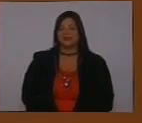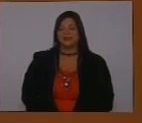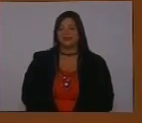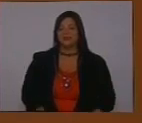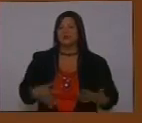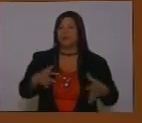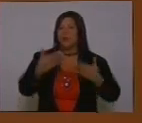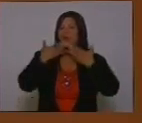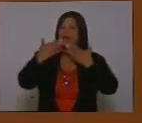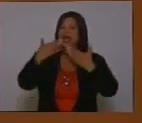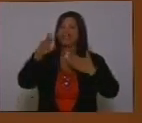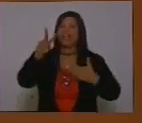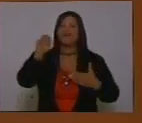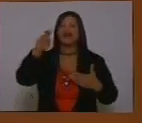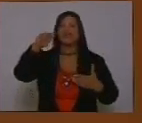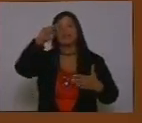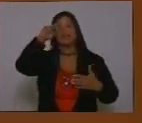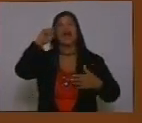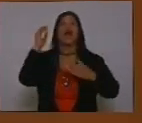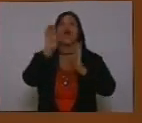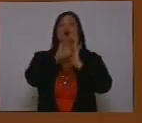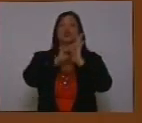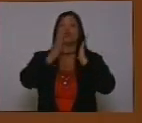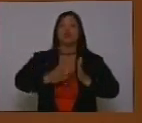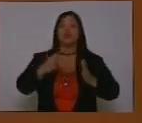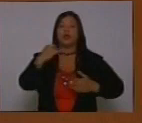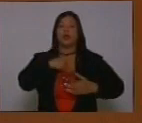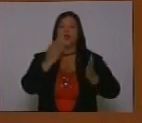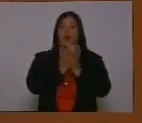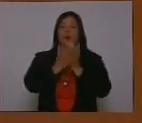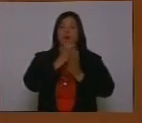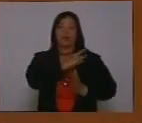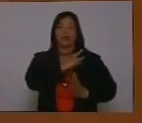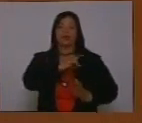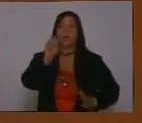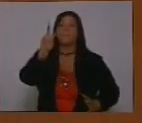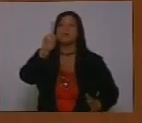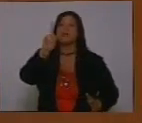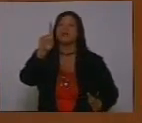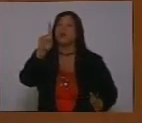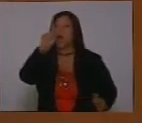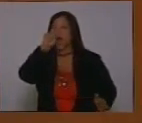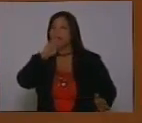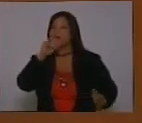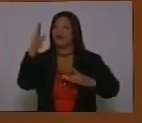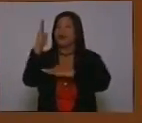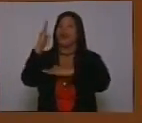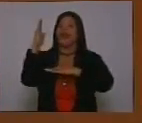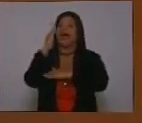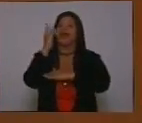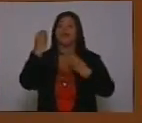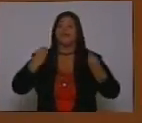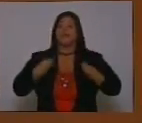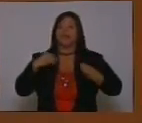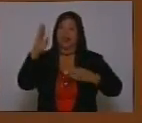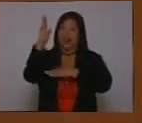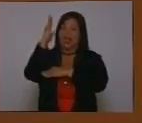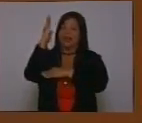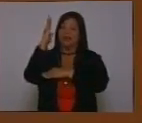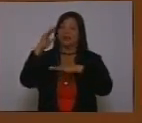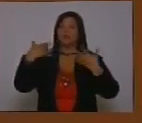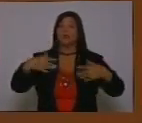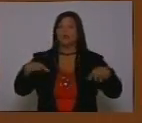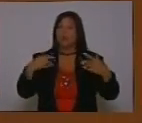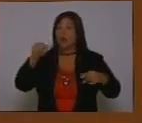Muchas gracias a Vanessa Montero, constituyente del sector estudiantil de 21 años del estado Lara. Y bueno, los